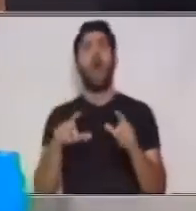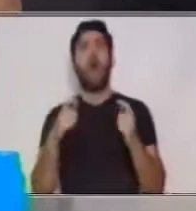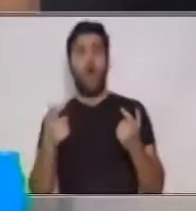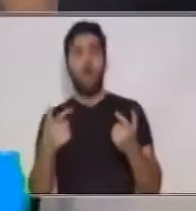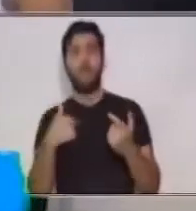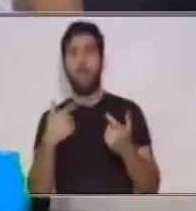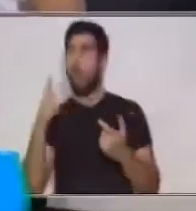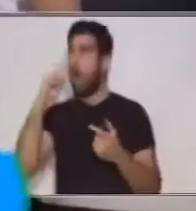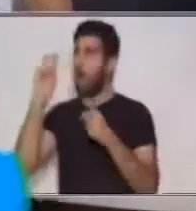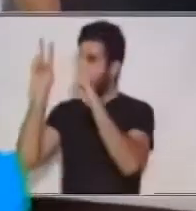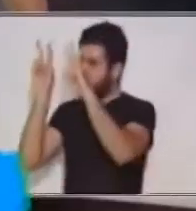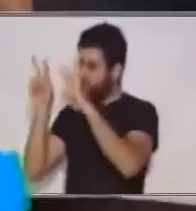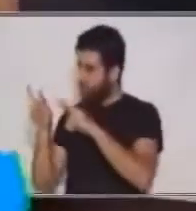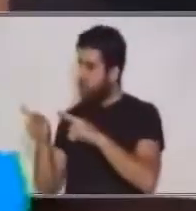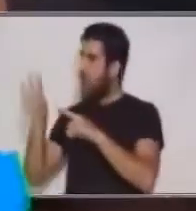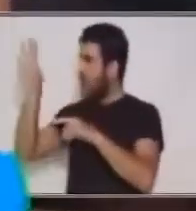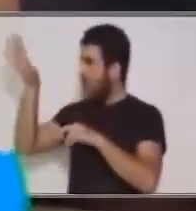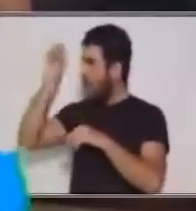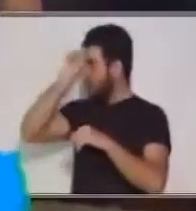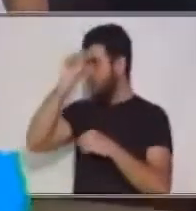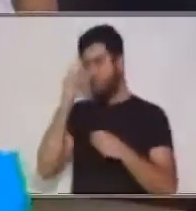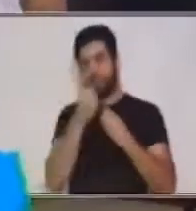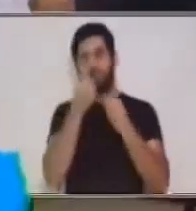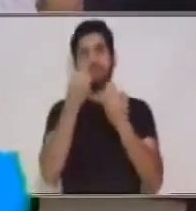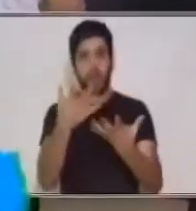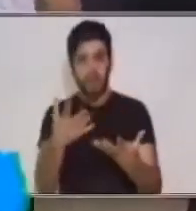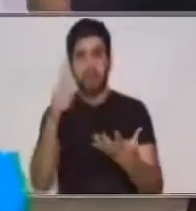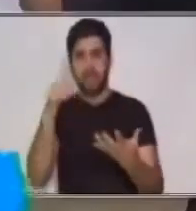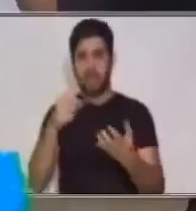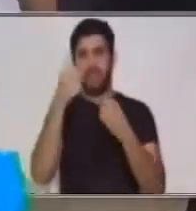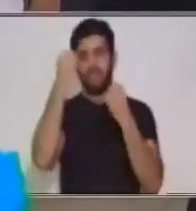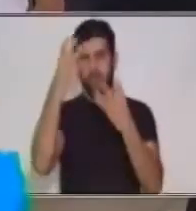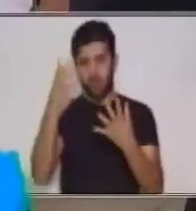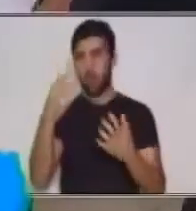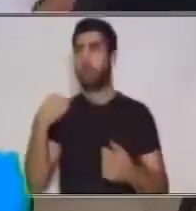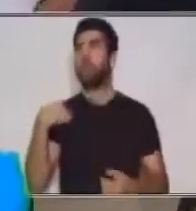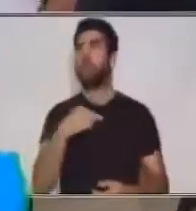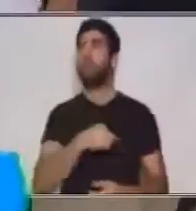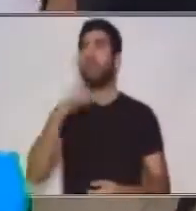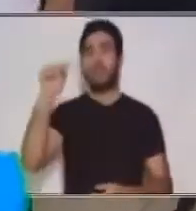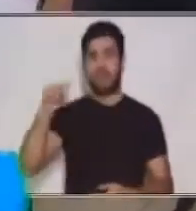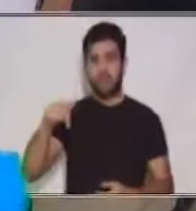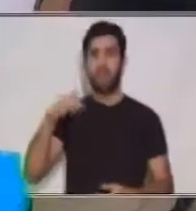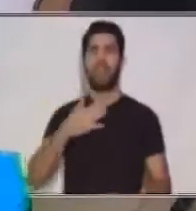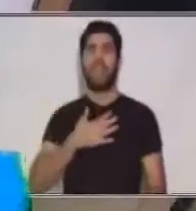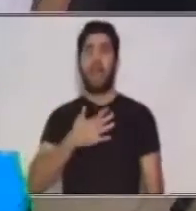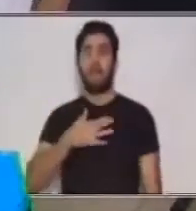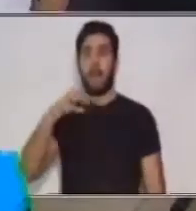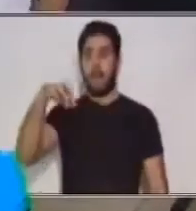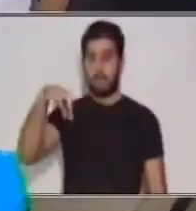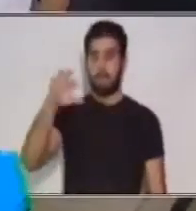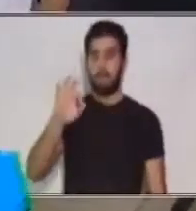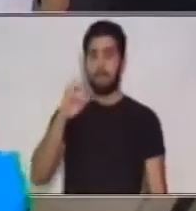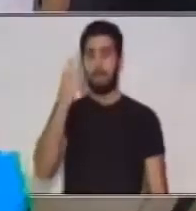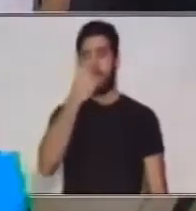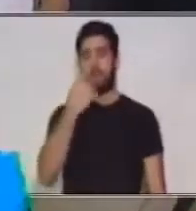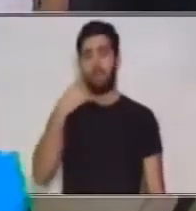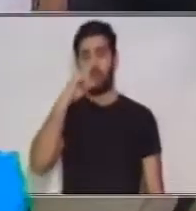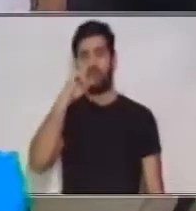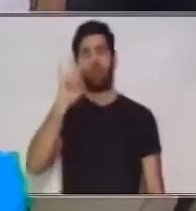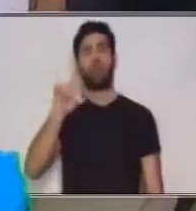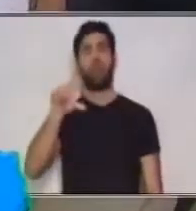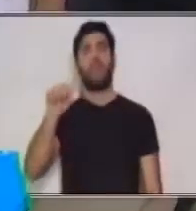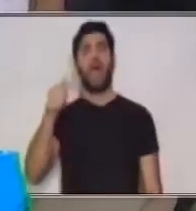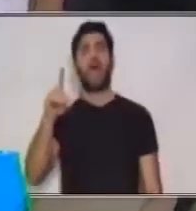alguna información que nosotros tenemos. Esta información nosotros le vamos a llamar postulados o principios